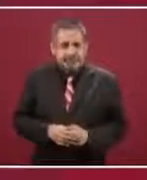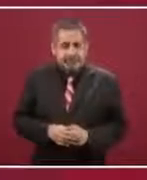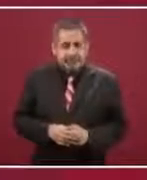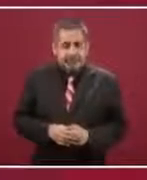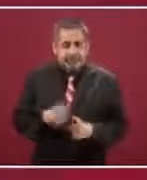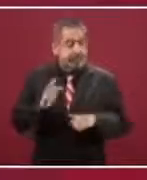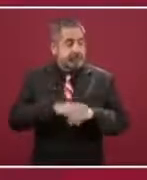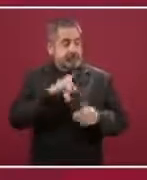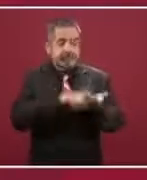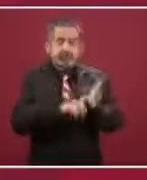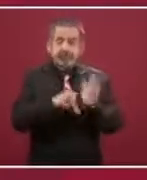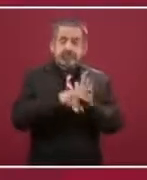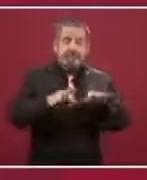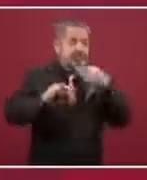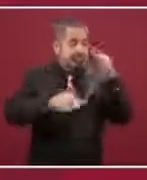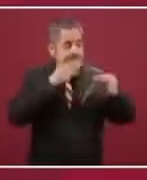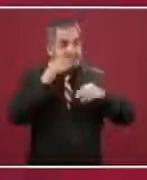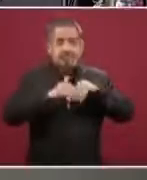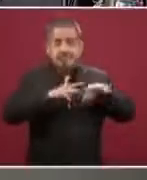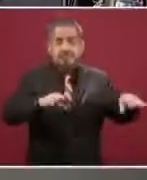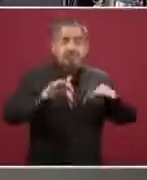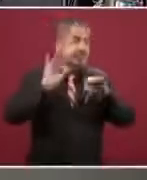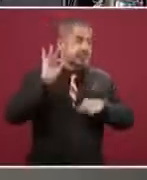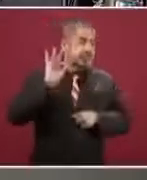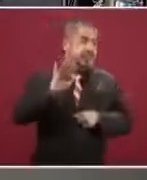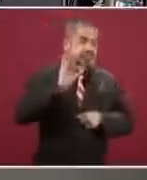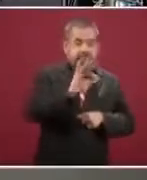Por los medios o